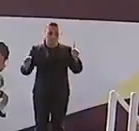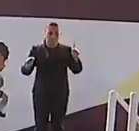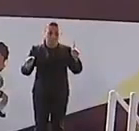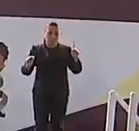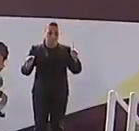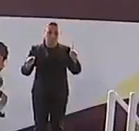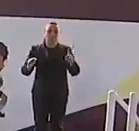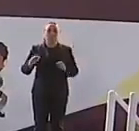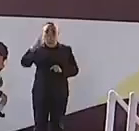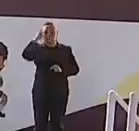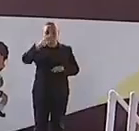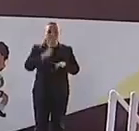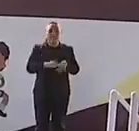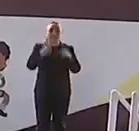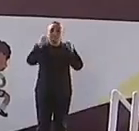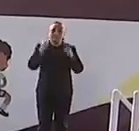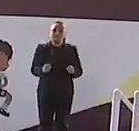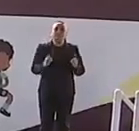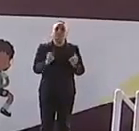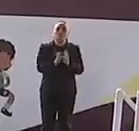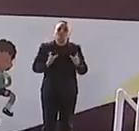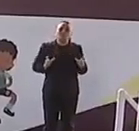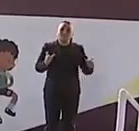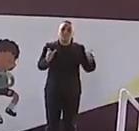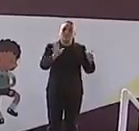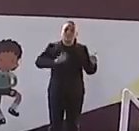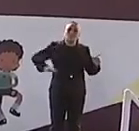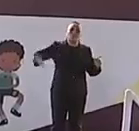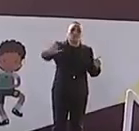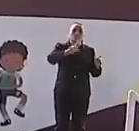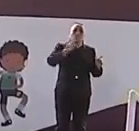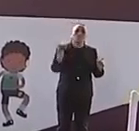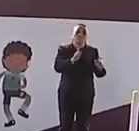para garantizar la seguridad pública